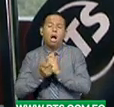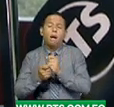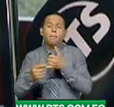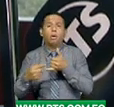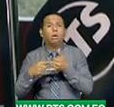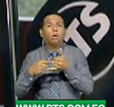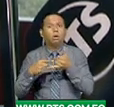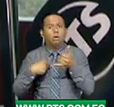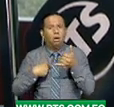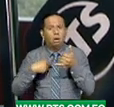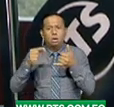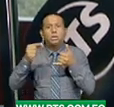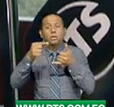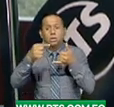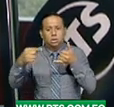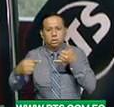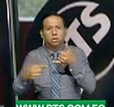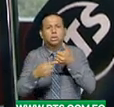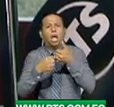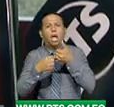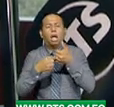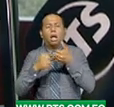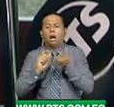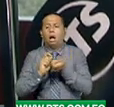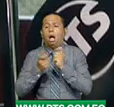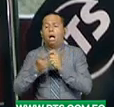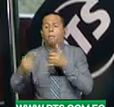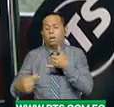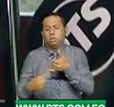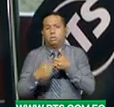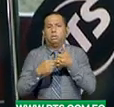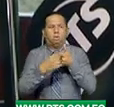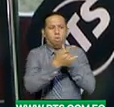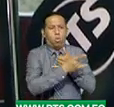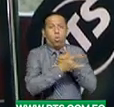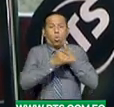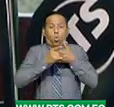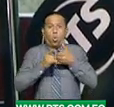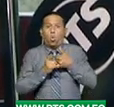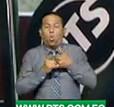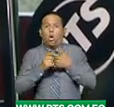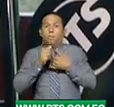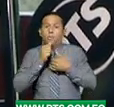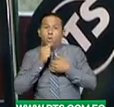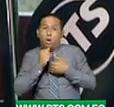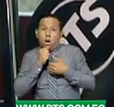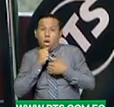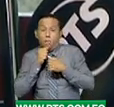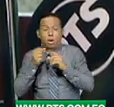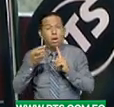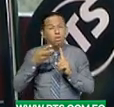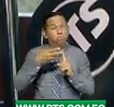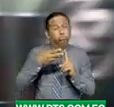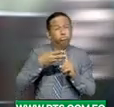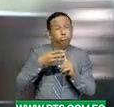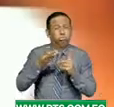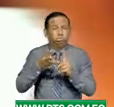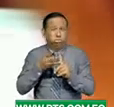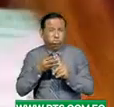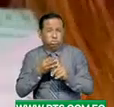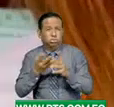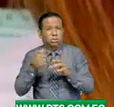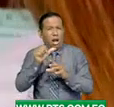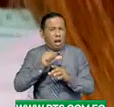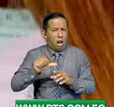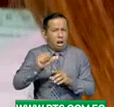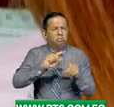línea telefónica, pudo realizar cambio de clave de mi correo personal, el cual tenía yo anclado a mis cuentas bancarias. Es